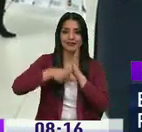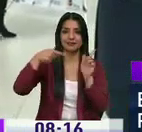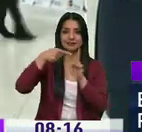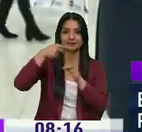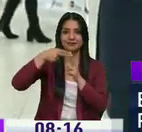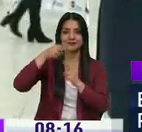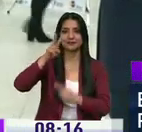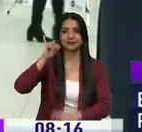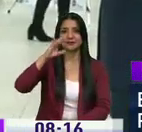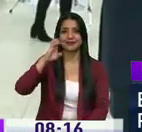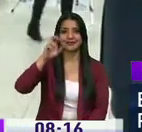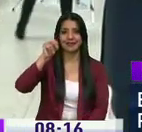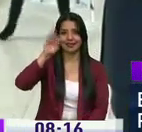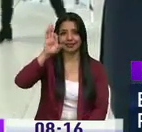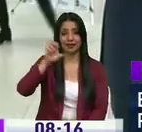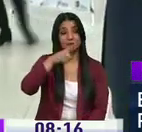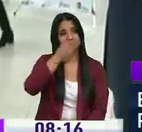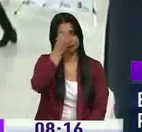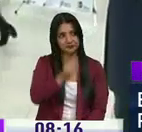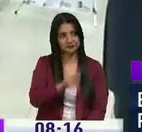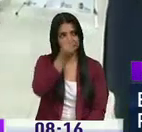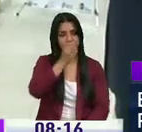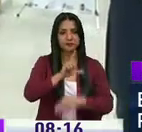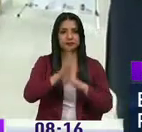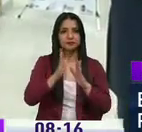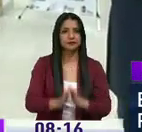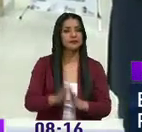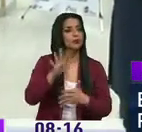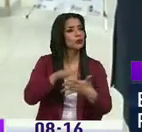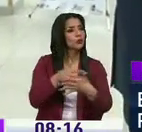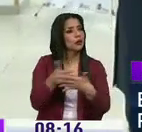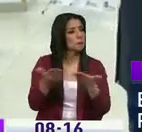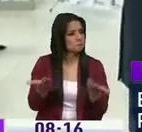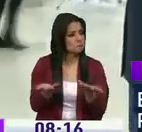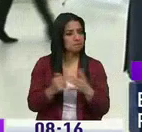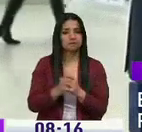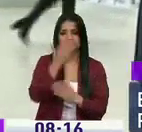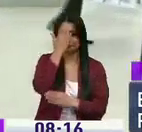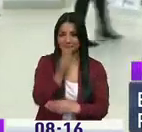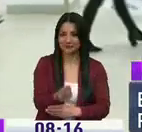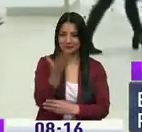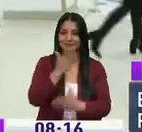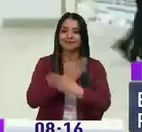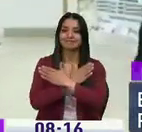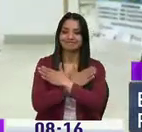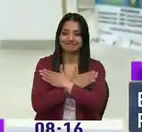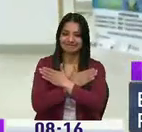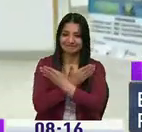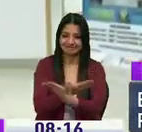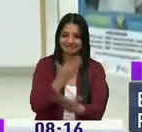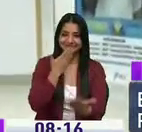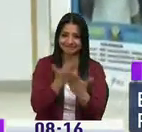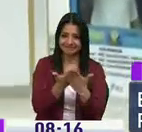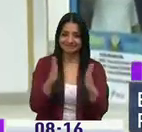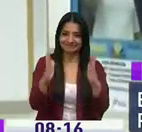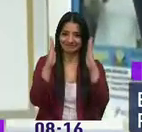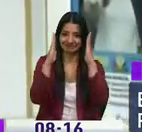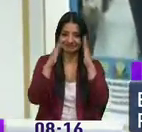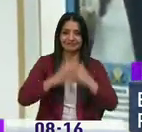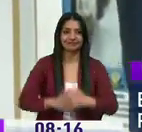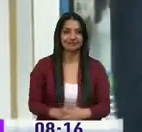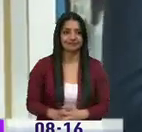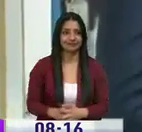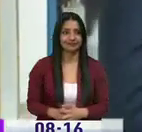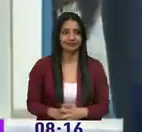Muy buenos días, licenciado. Coméntenos entonces qué horarios son estos. Bueno, muy buenos días. Un saludo a toda la ciudadanía. Gracias por acompañarnos.